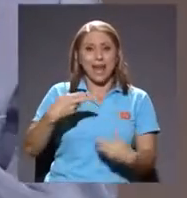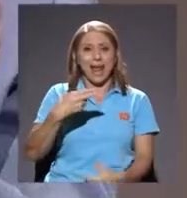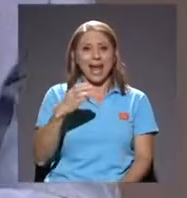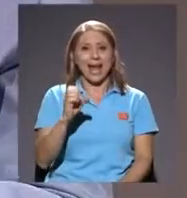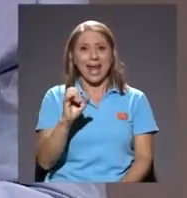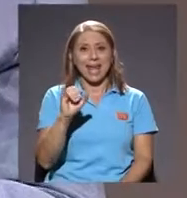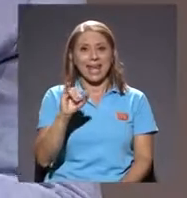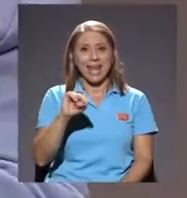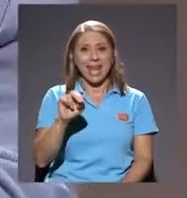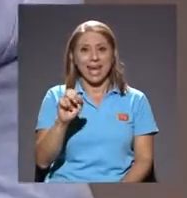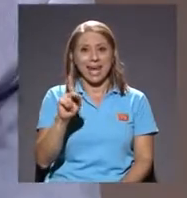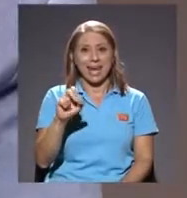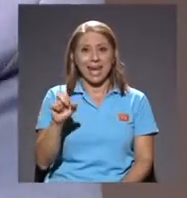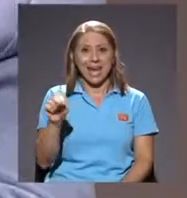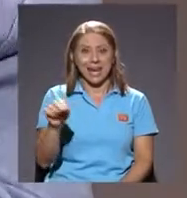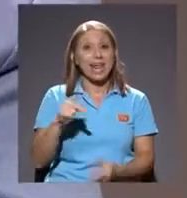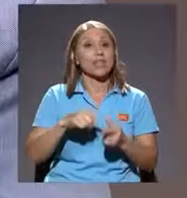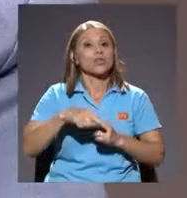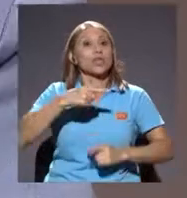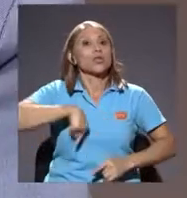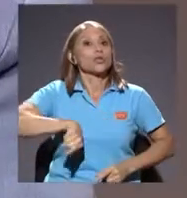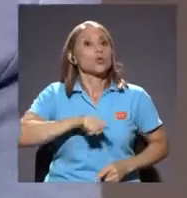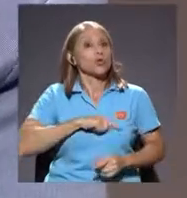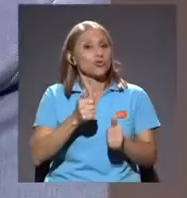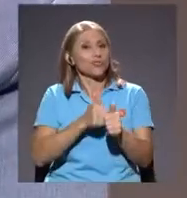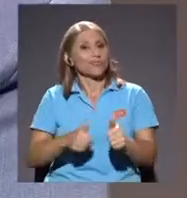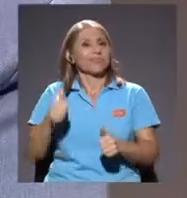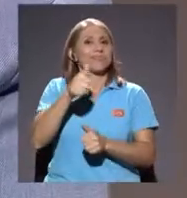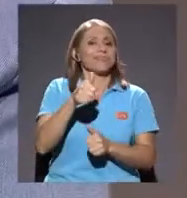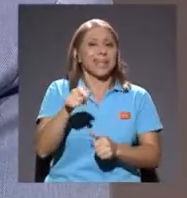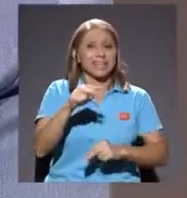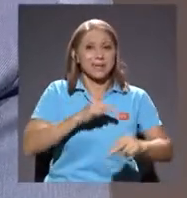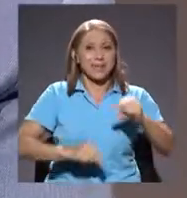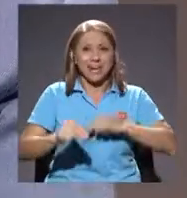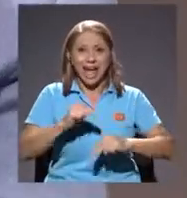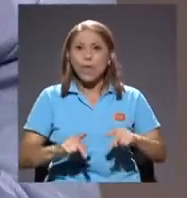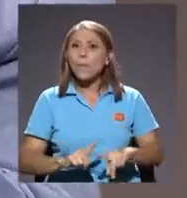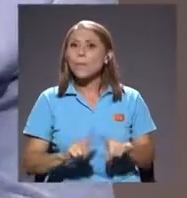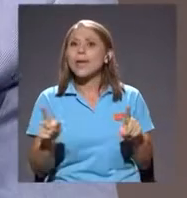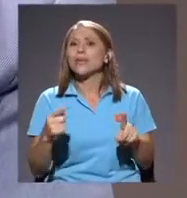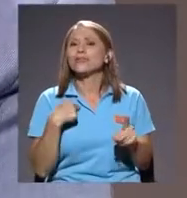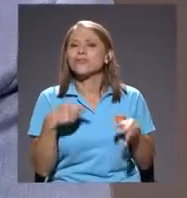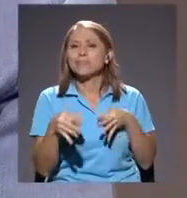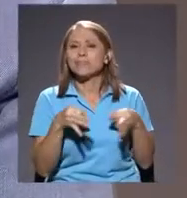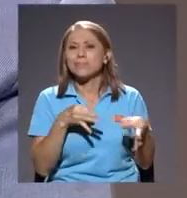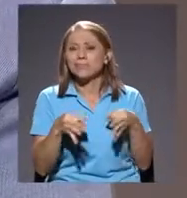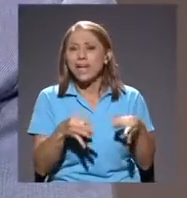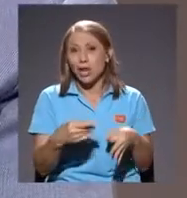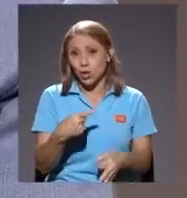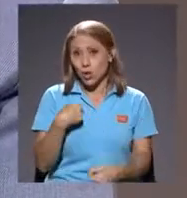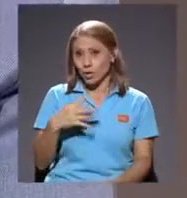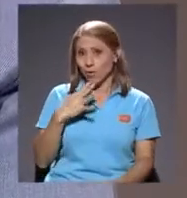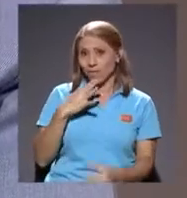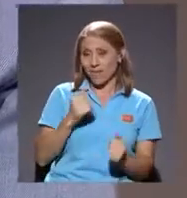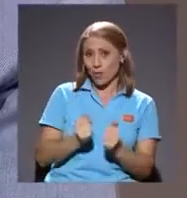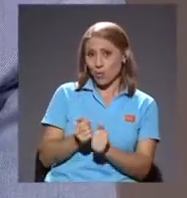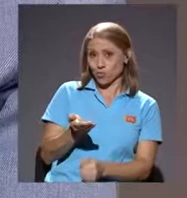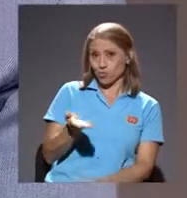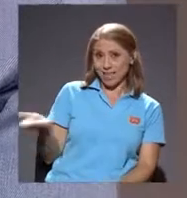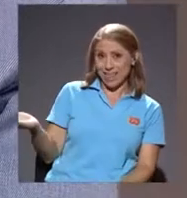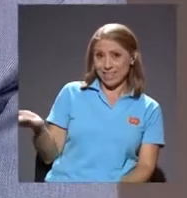rellenamos en ese en ese mercado pero dejen explicar y lo que yo conversaba con ustedes cuando tuvieron